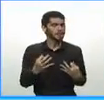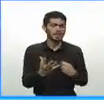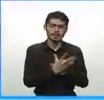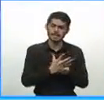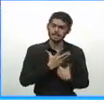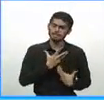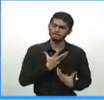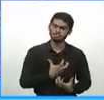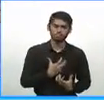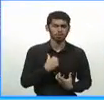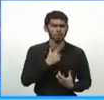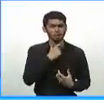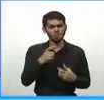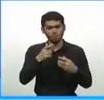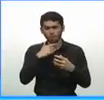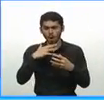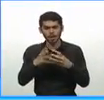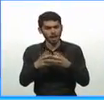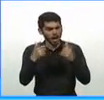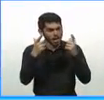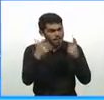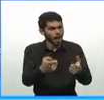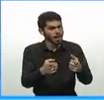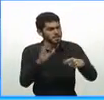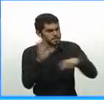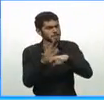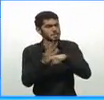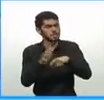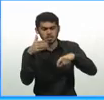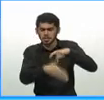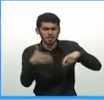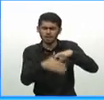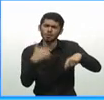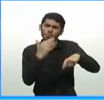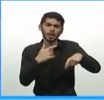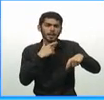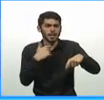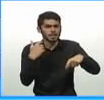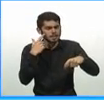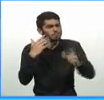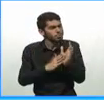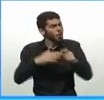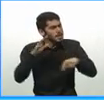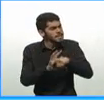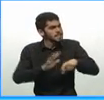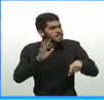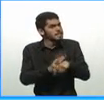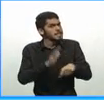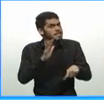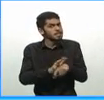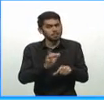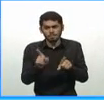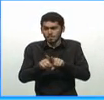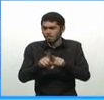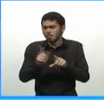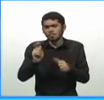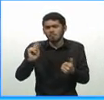que que juegue bien que erre muchos goles Y a medida que van pasando los partidos y los meses sigo sosteniendo